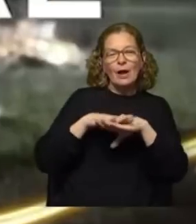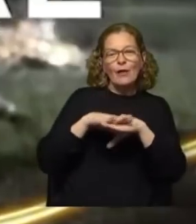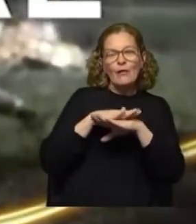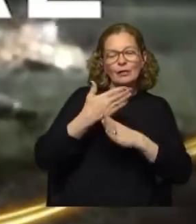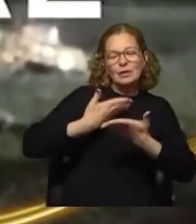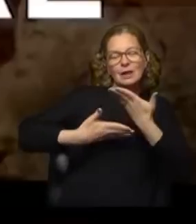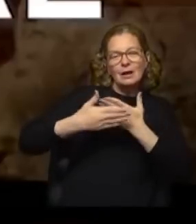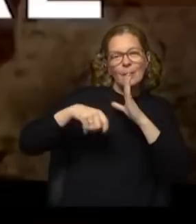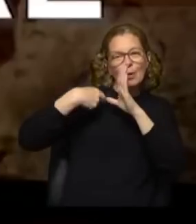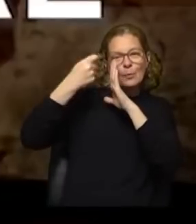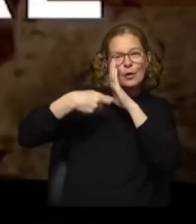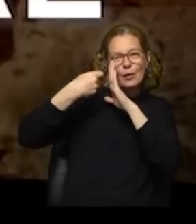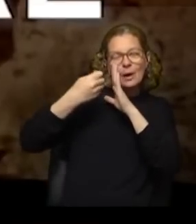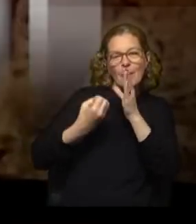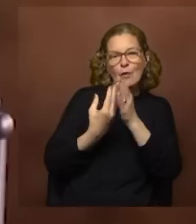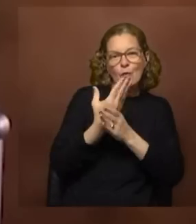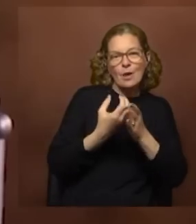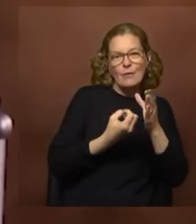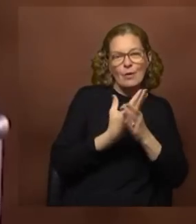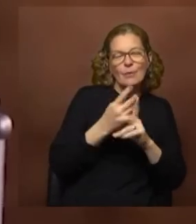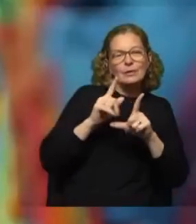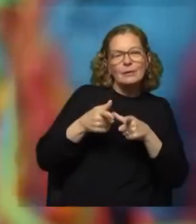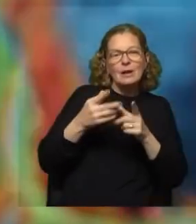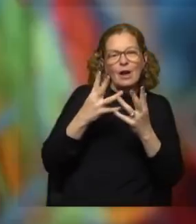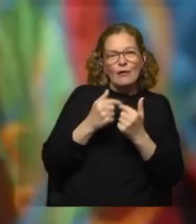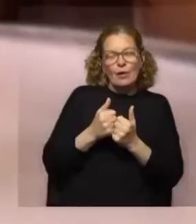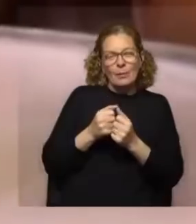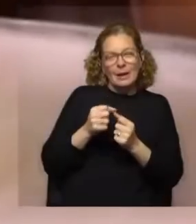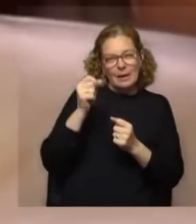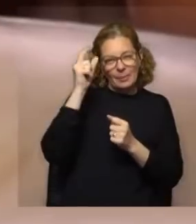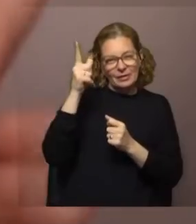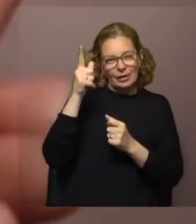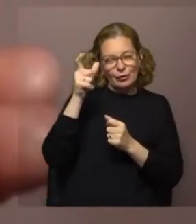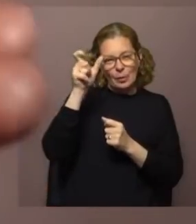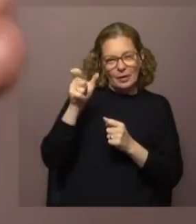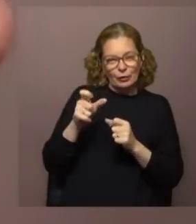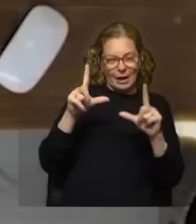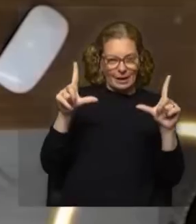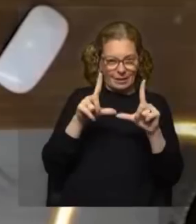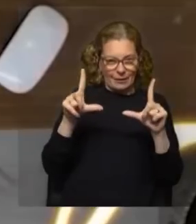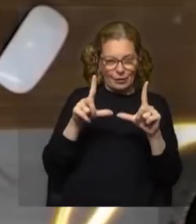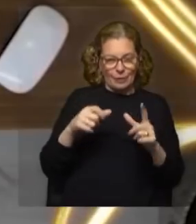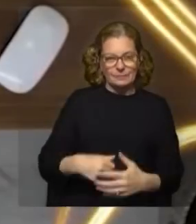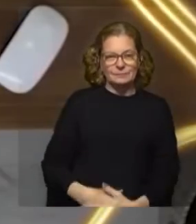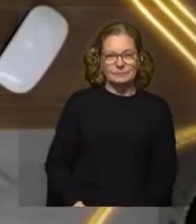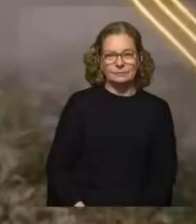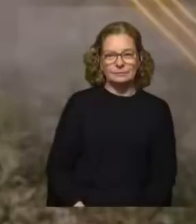intercambio de programas y producción de nuevos contenidos así como la formación y capacitación de profesionales de la televisión